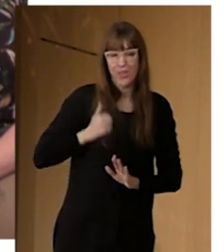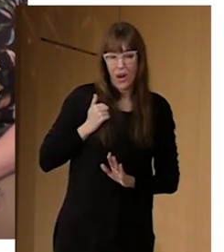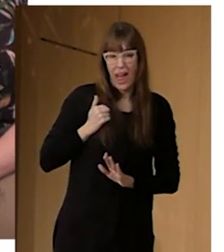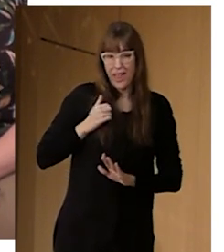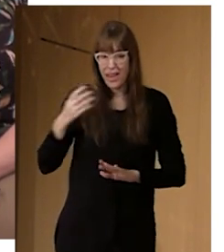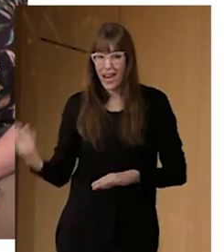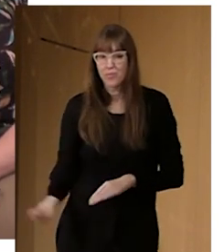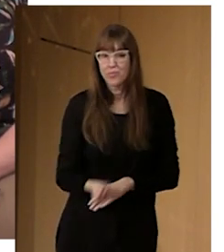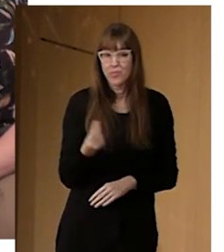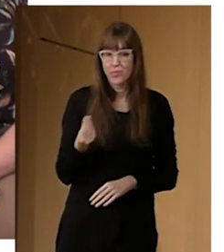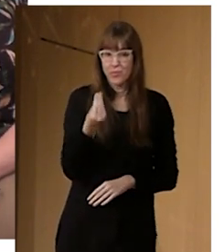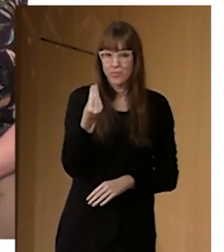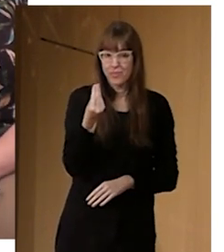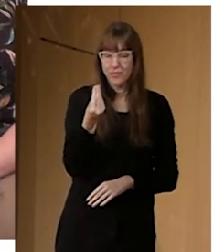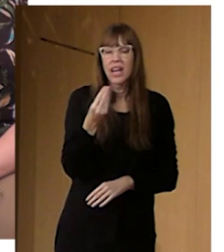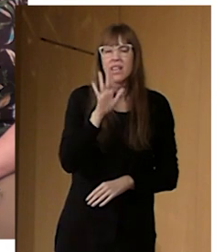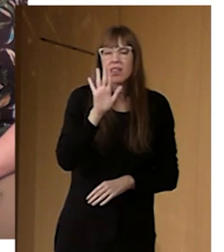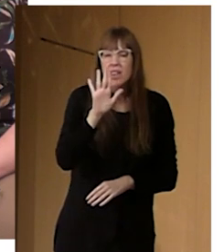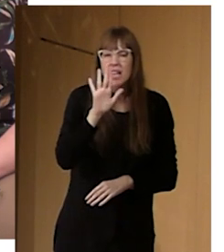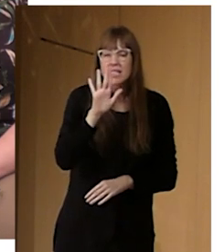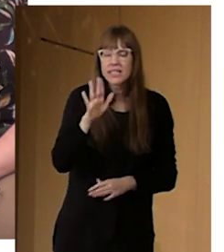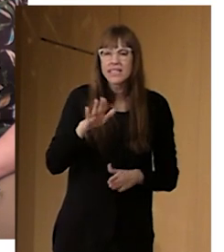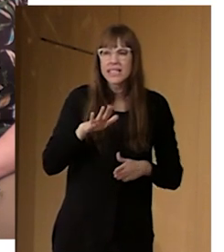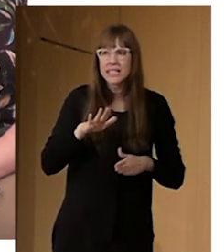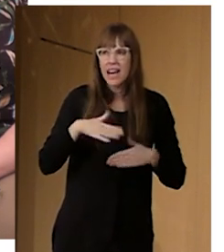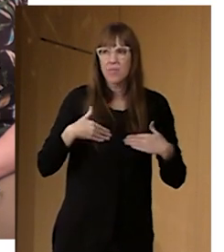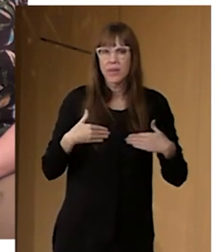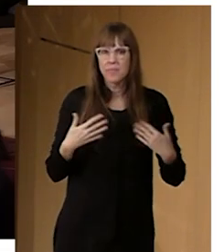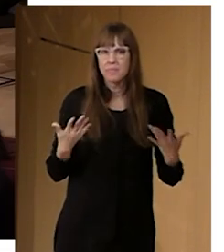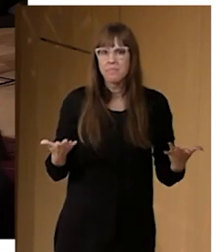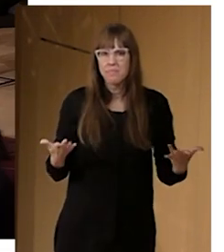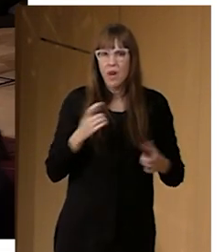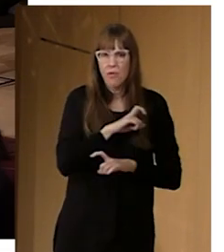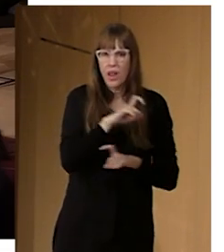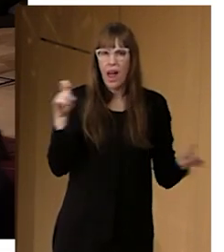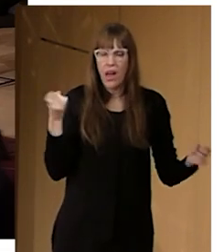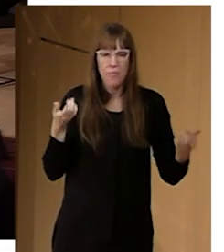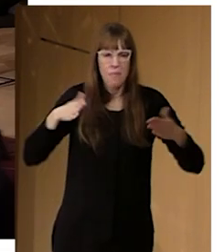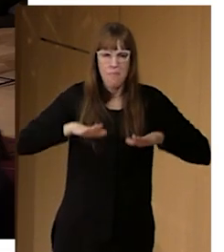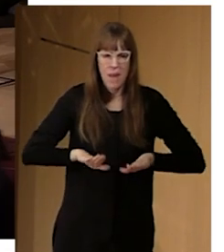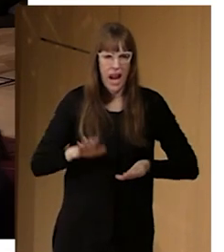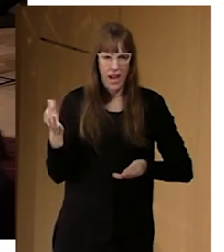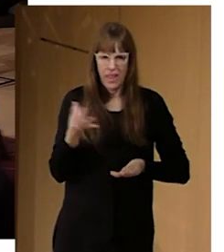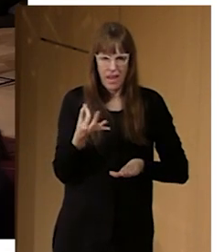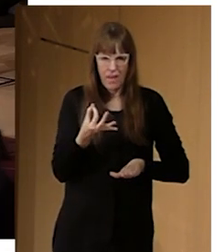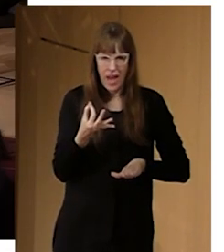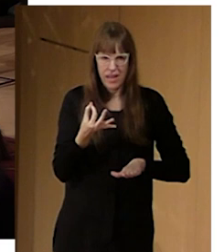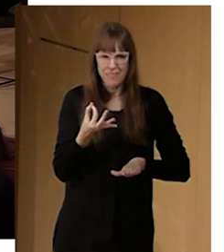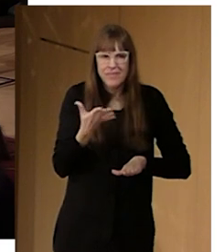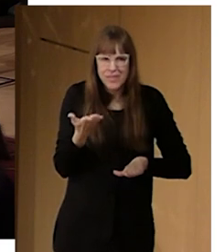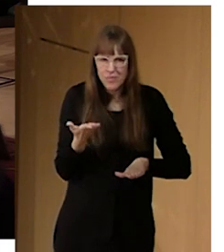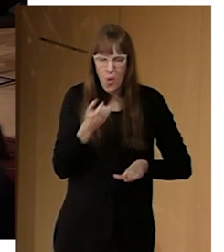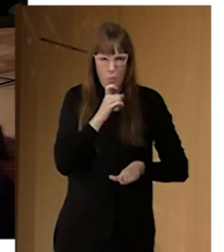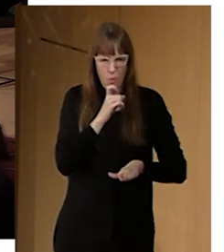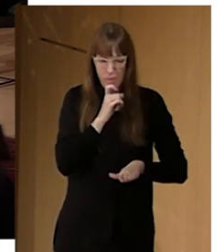repente de la noche a la mañana nos encontramos con que la la fundación tenía que parar eso no podía ocurrir no podía ocurrir porque en